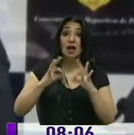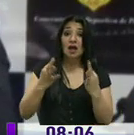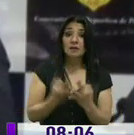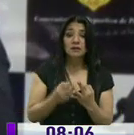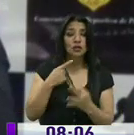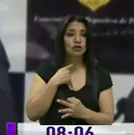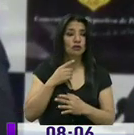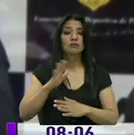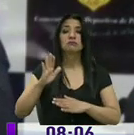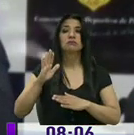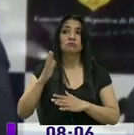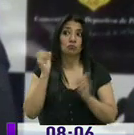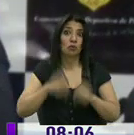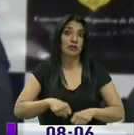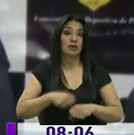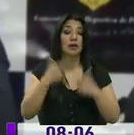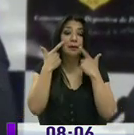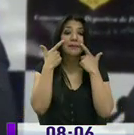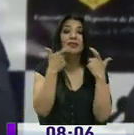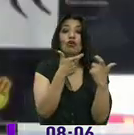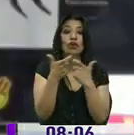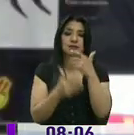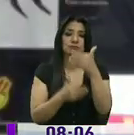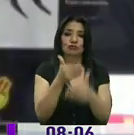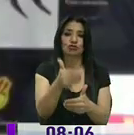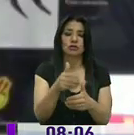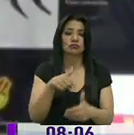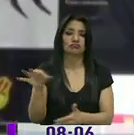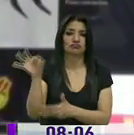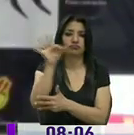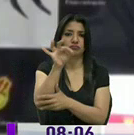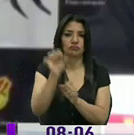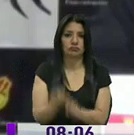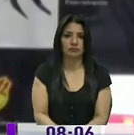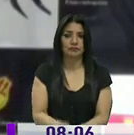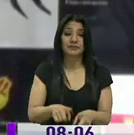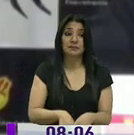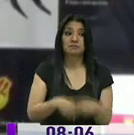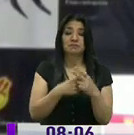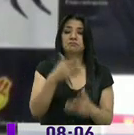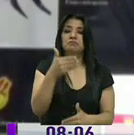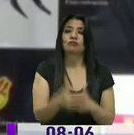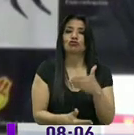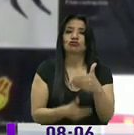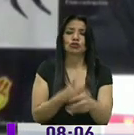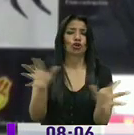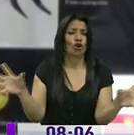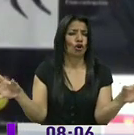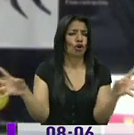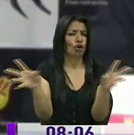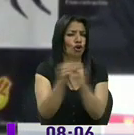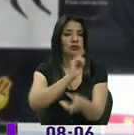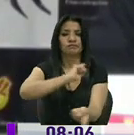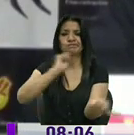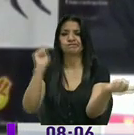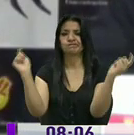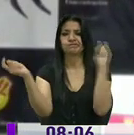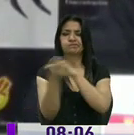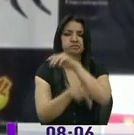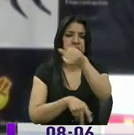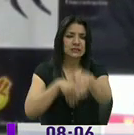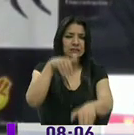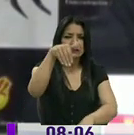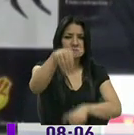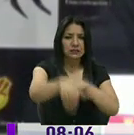veedores oficiales de los procesos que manejen hemos iniciado un proceso ya de reingeniería total en las piscinas hemos recabado toda la